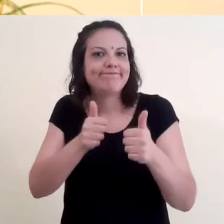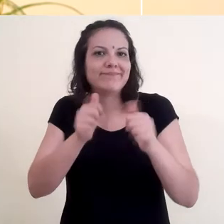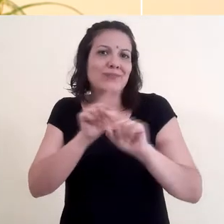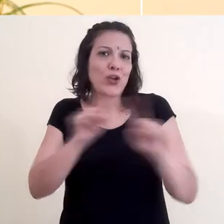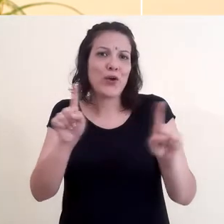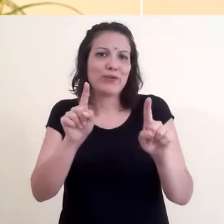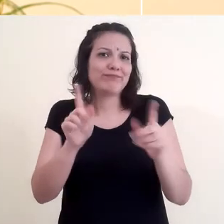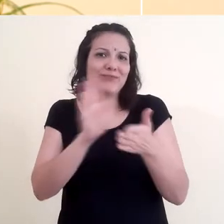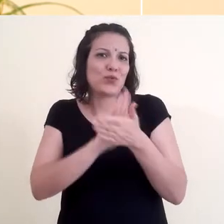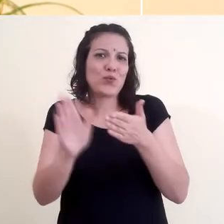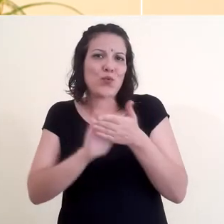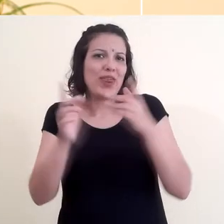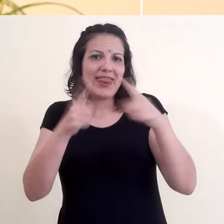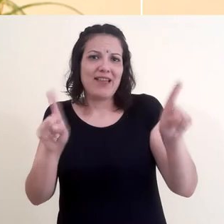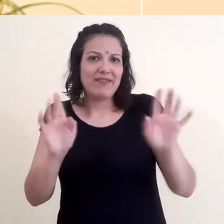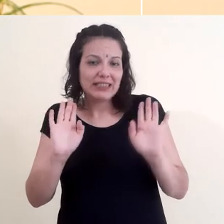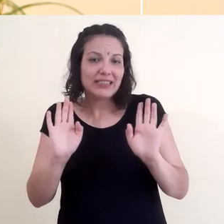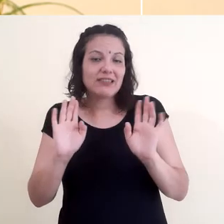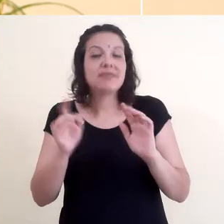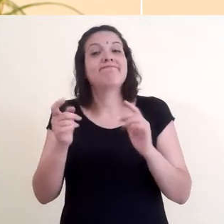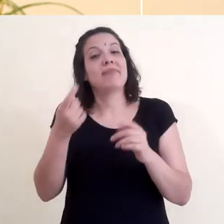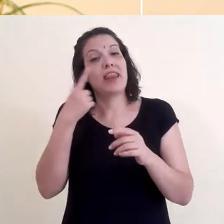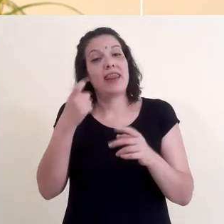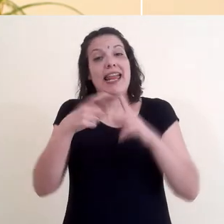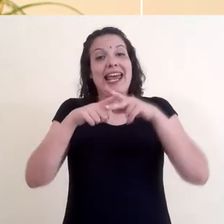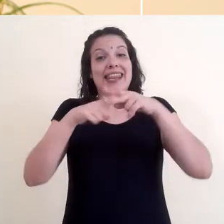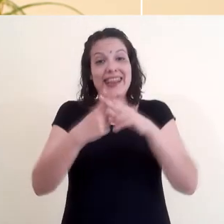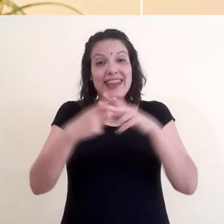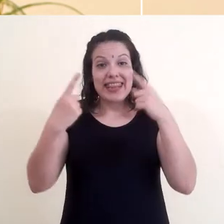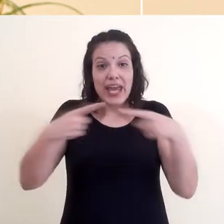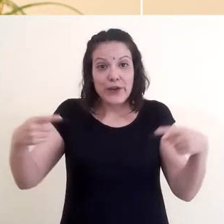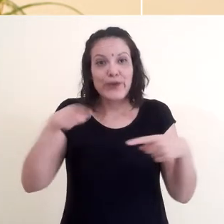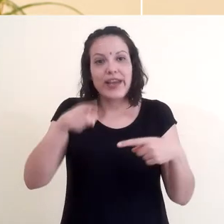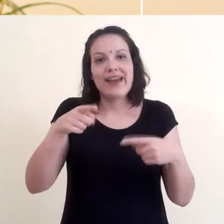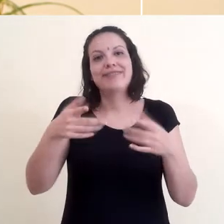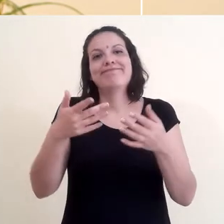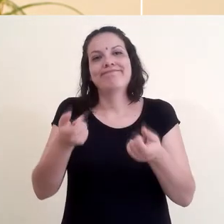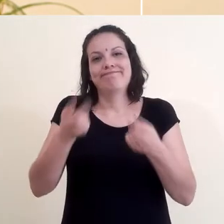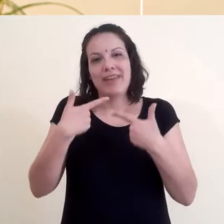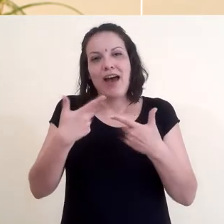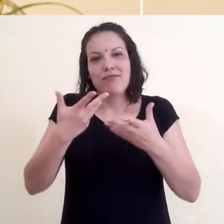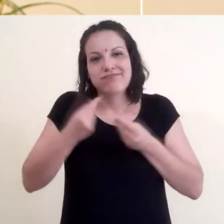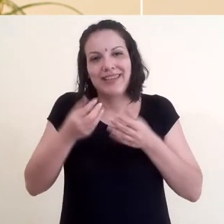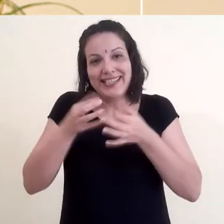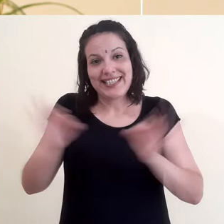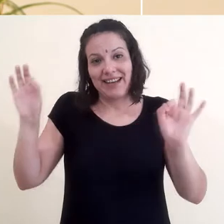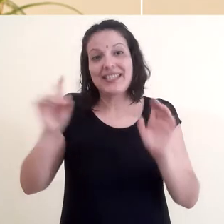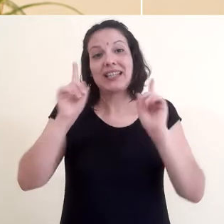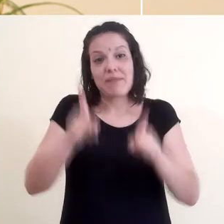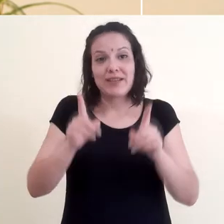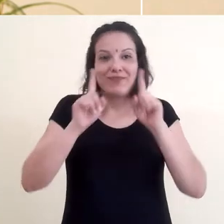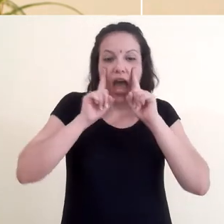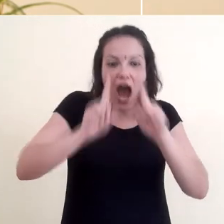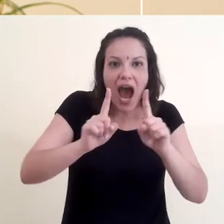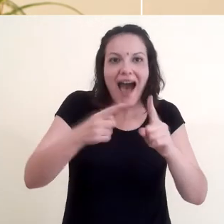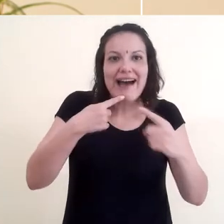las tecnologías pudimos notar que, bueno, fue como un gran salvataje para sobre todo lo que fueron las atenciones, ¿no?, que muchas se